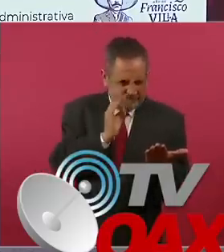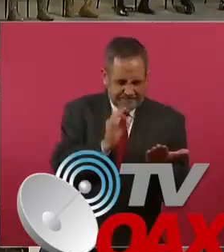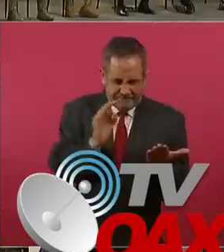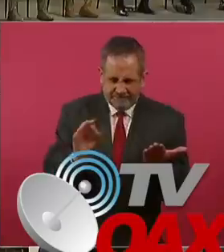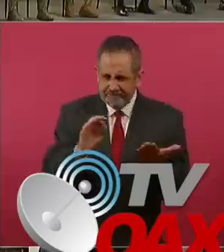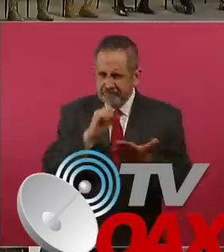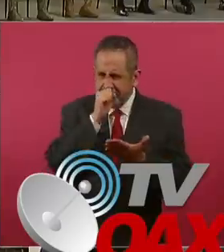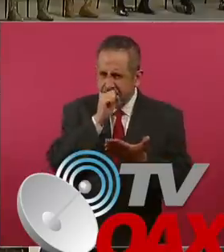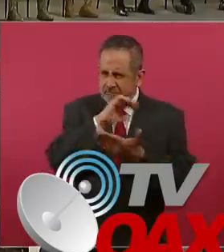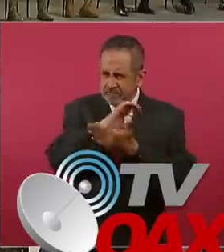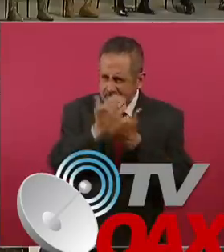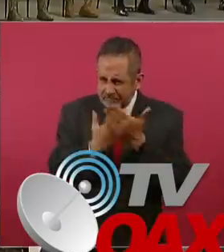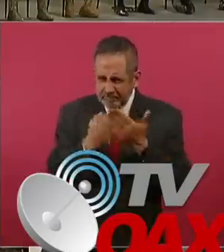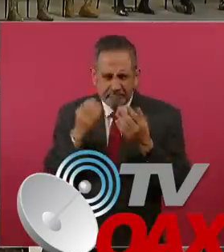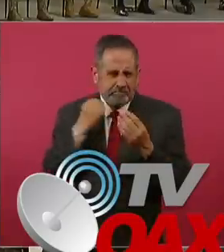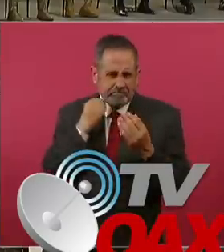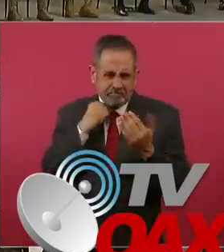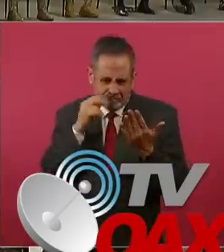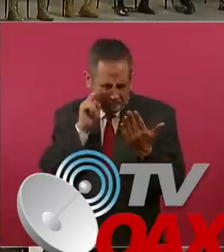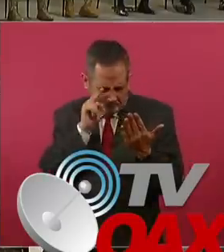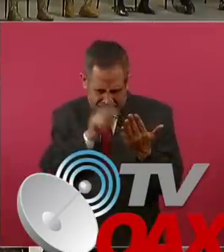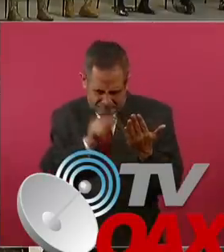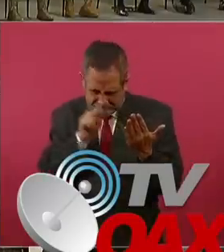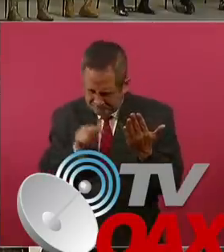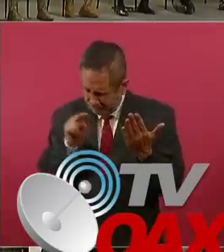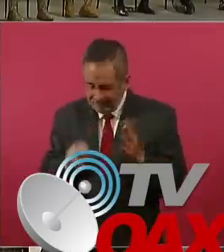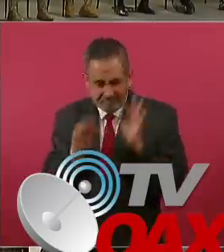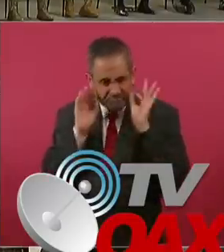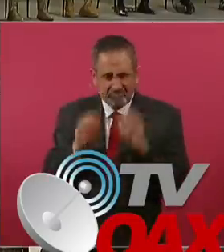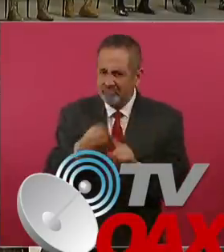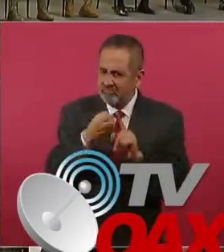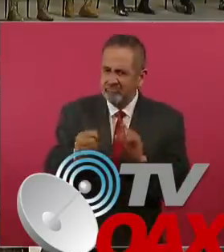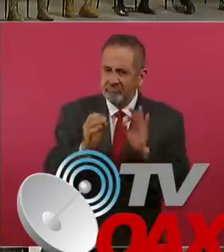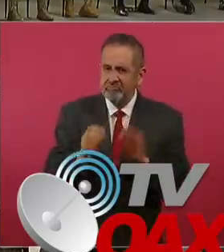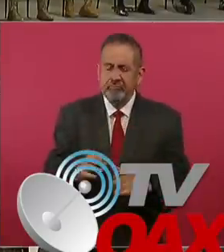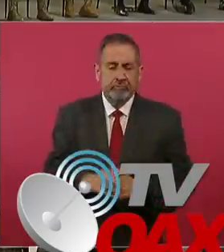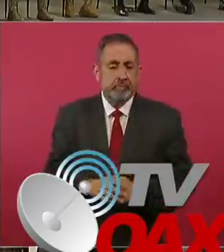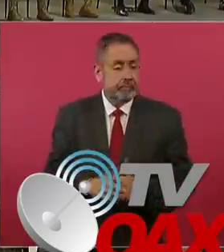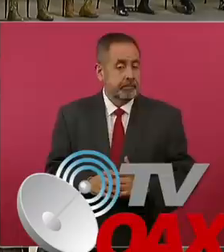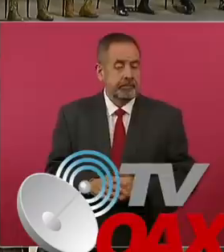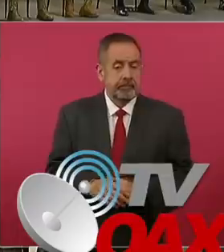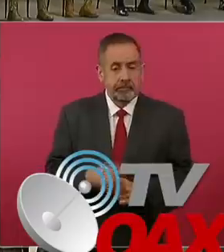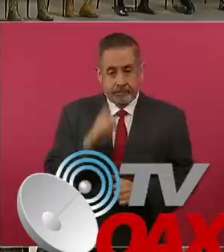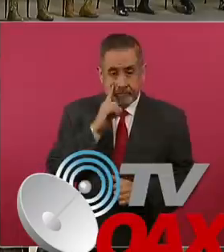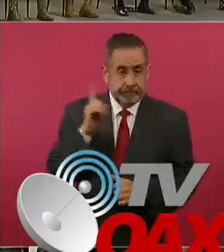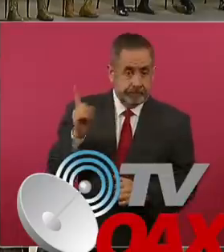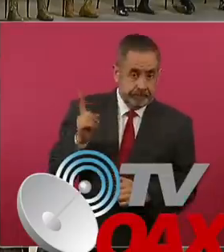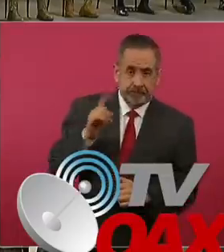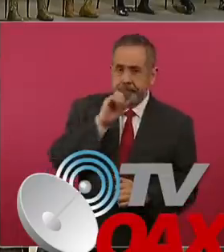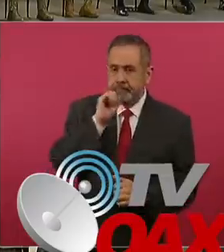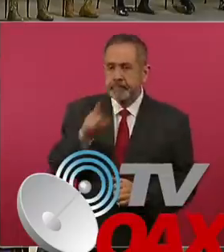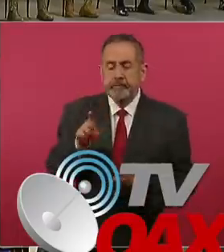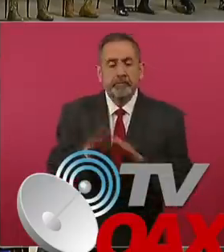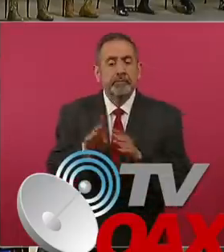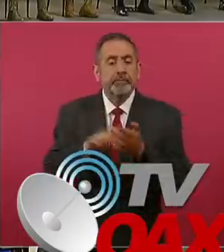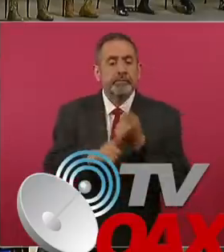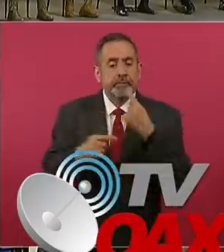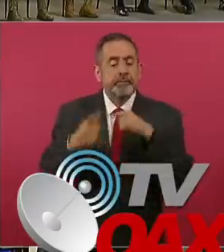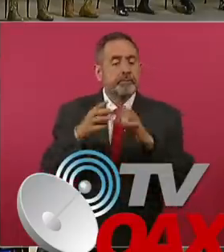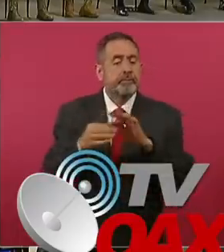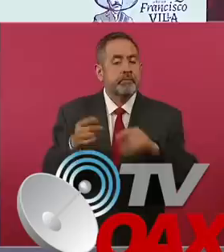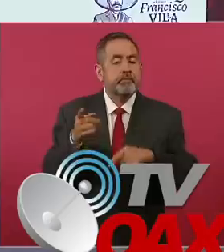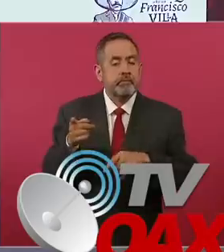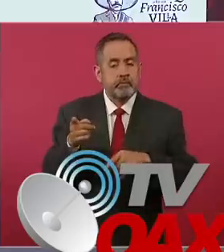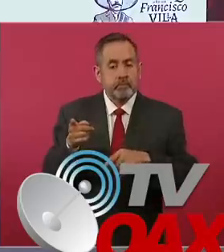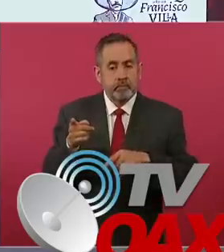jurídica y administrativa por las áreas. Adelante. Aquí están también, pues, el punto donde cuando